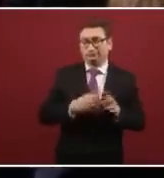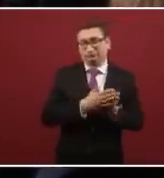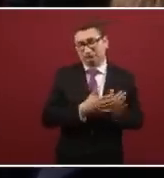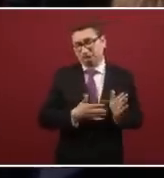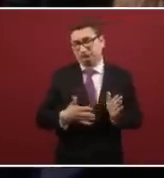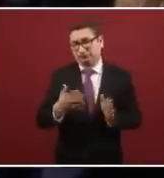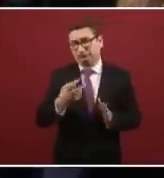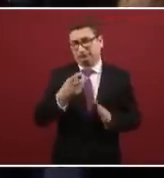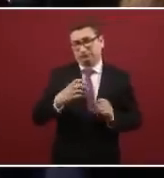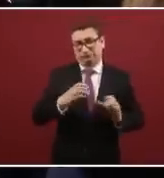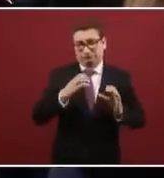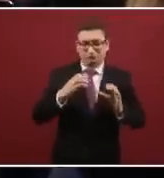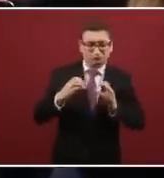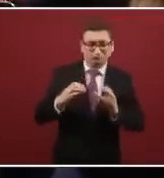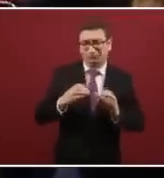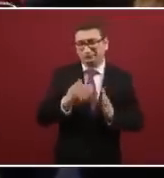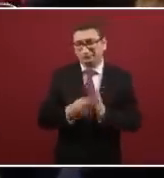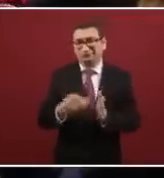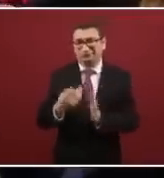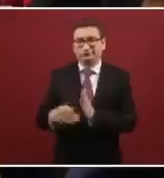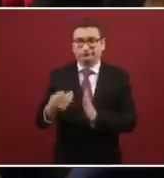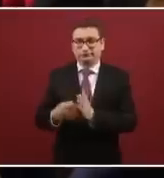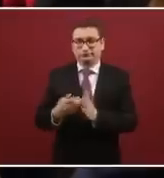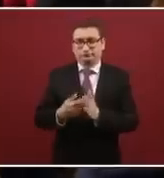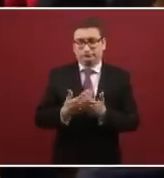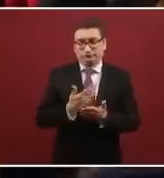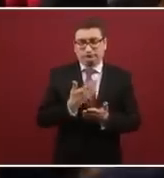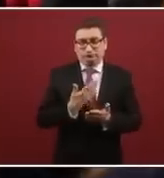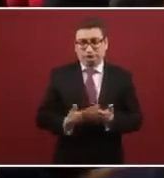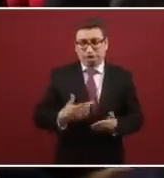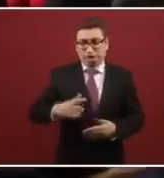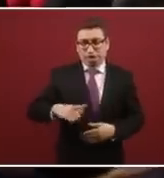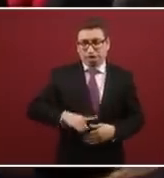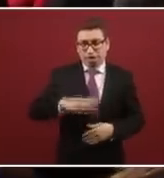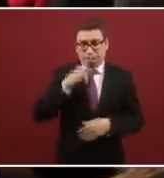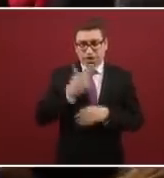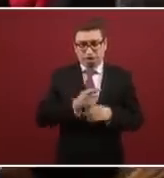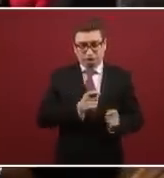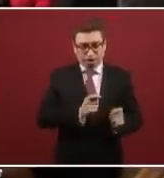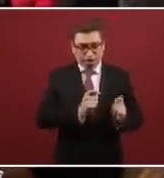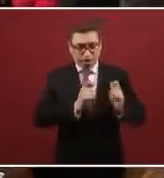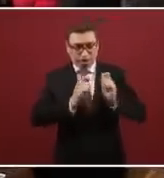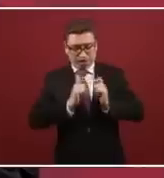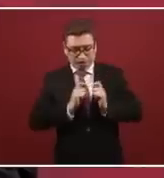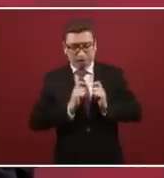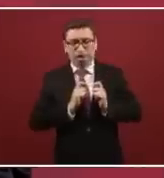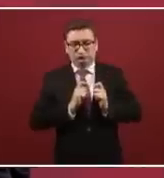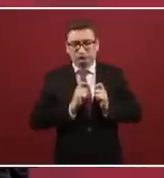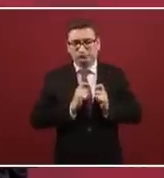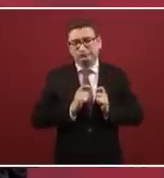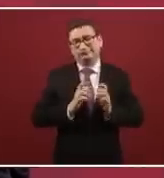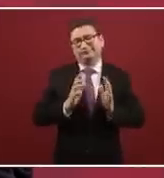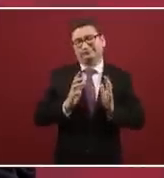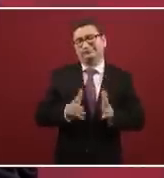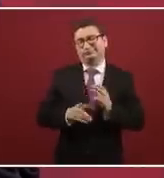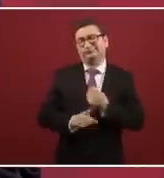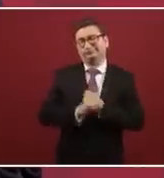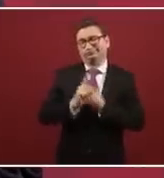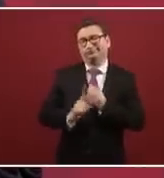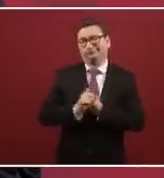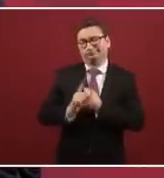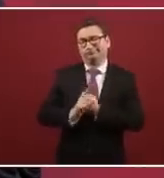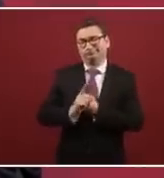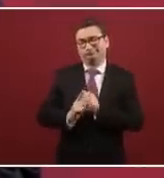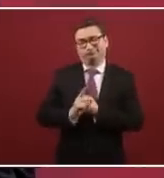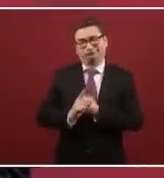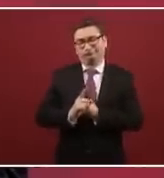recibe el nuevo gobierno ya tiene el problema en